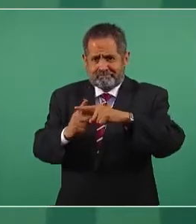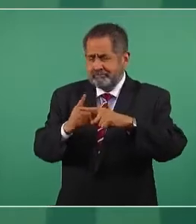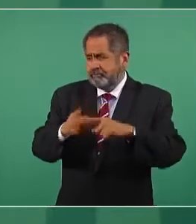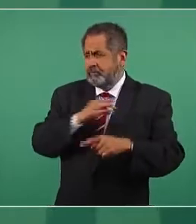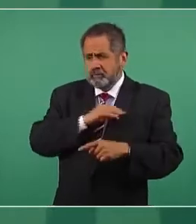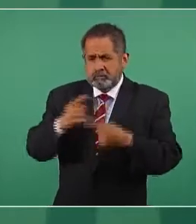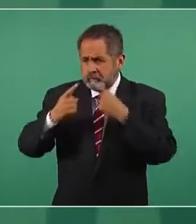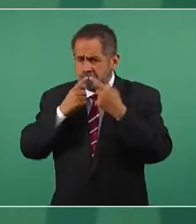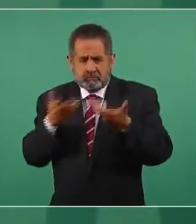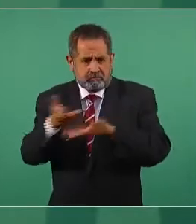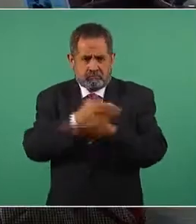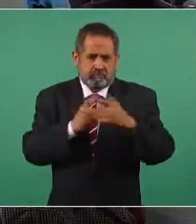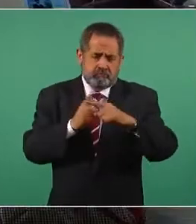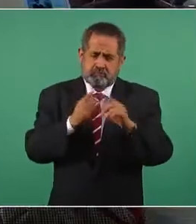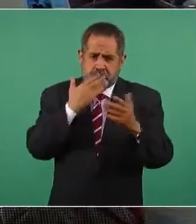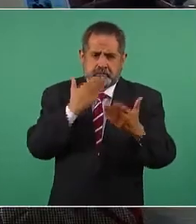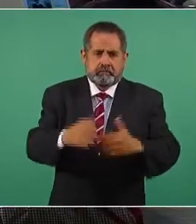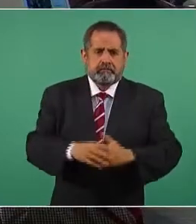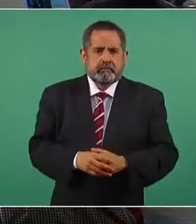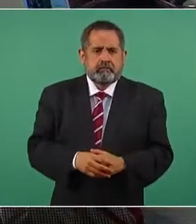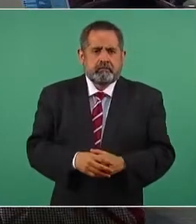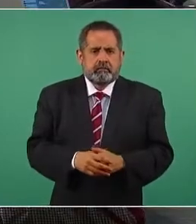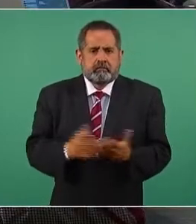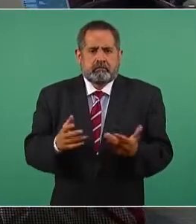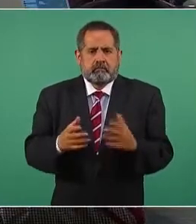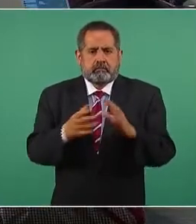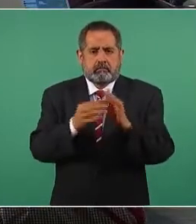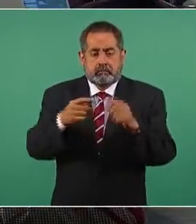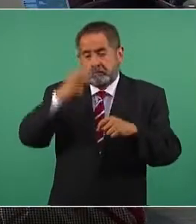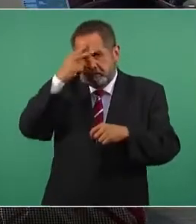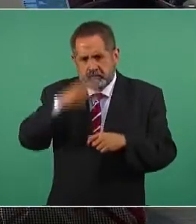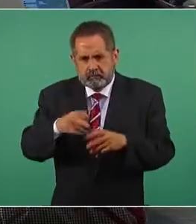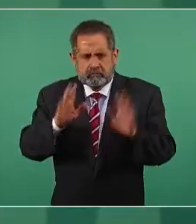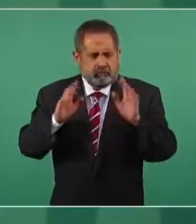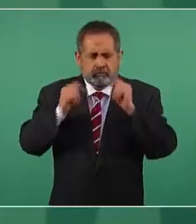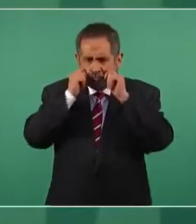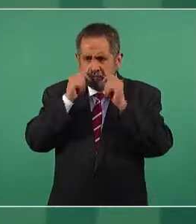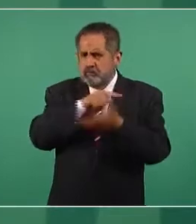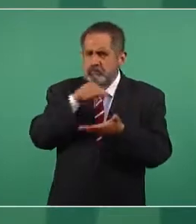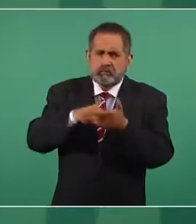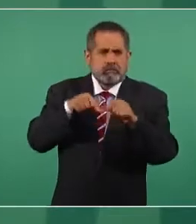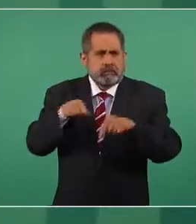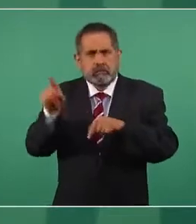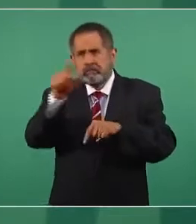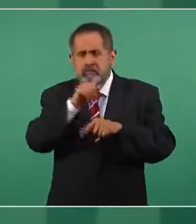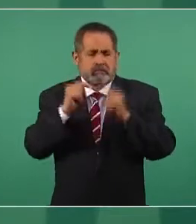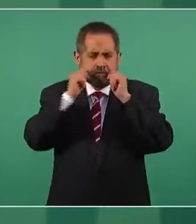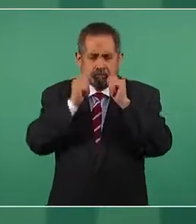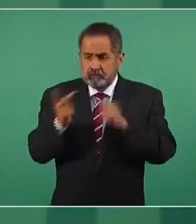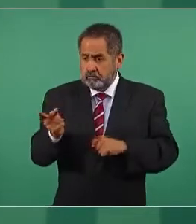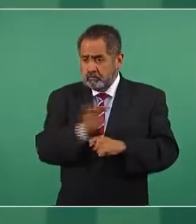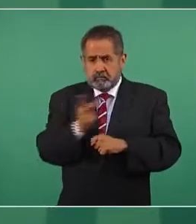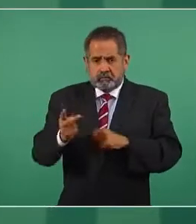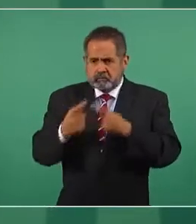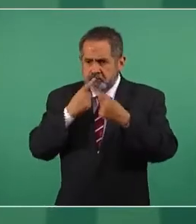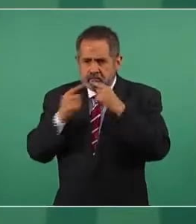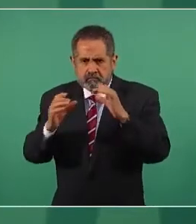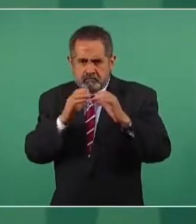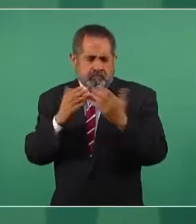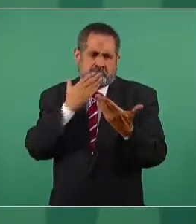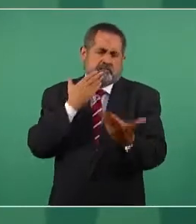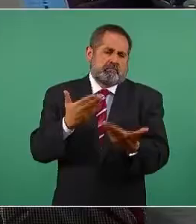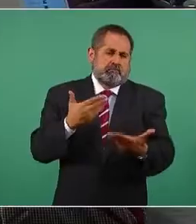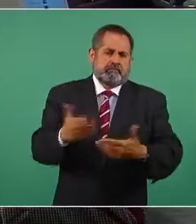haya una negociación. Digo, no que sea necesariamente en México, pero donde sea que se haga, México lo vería con